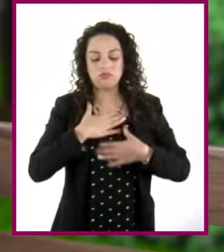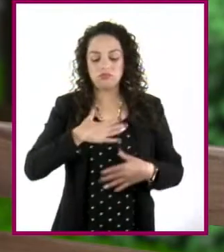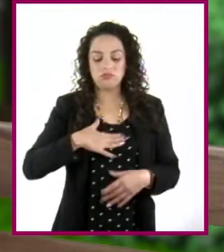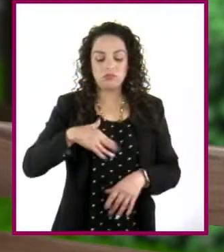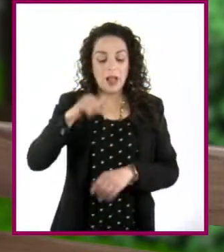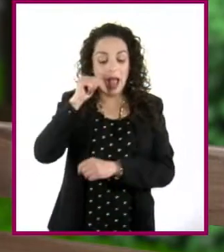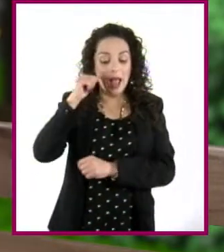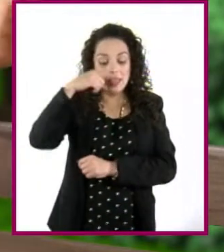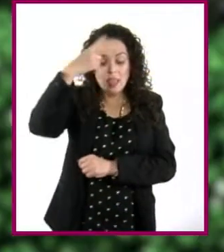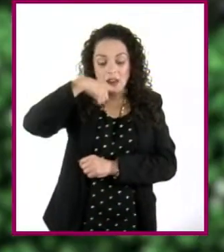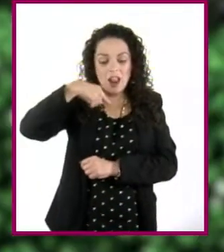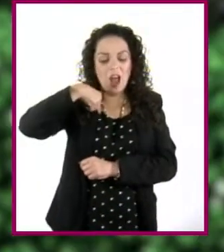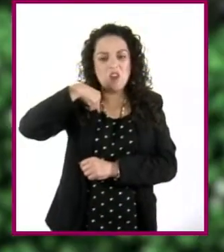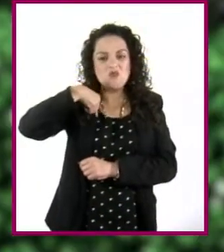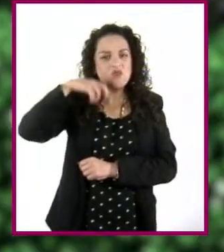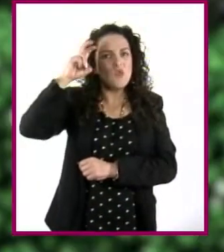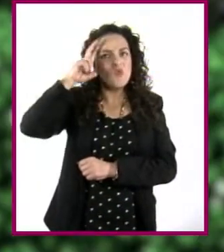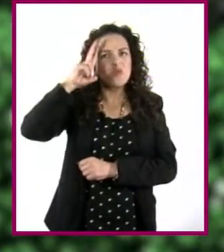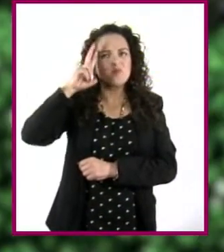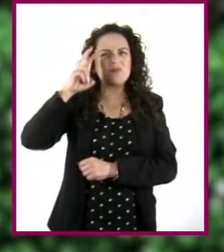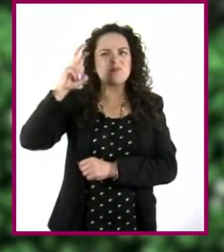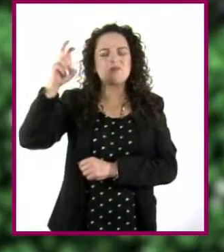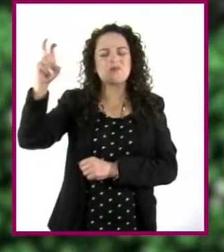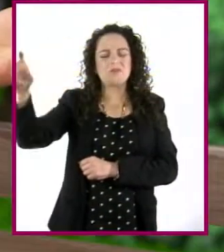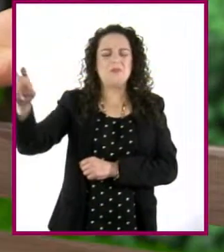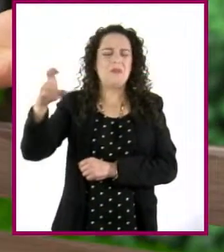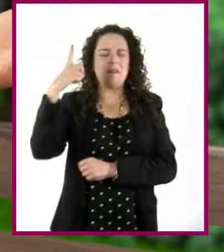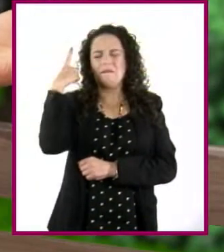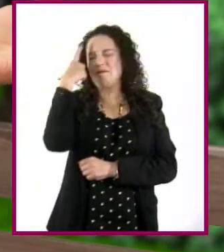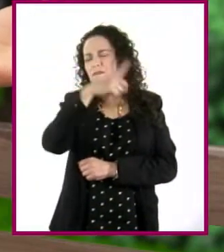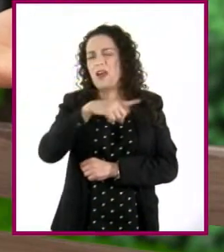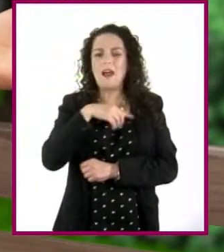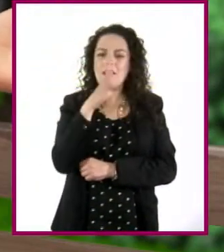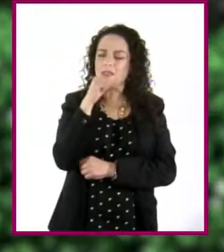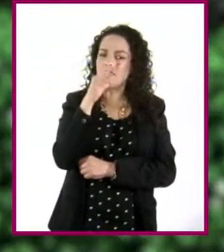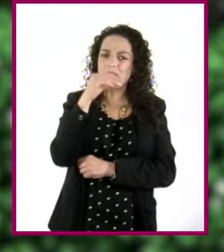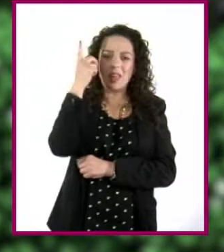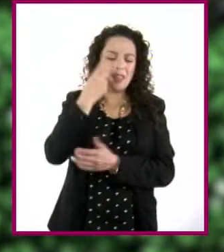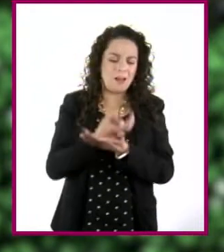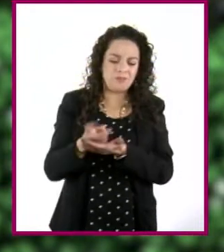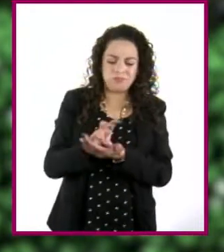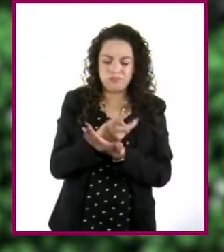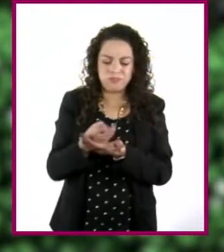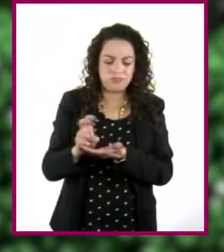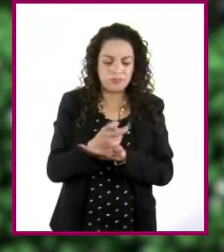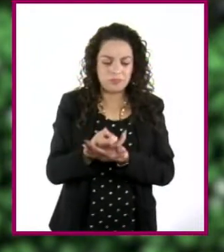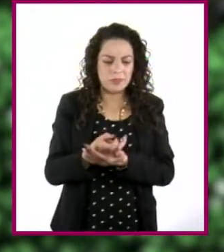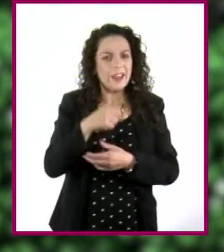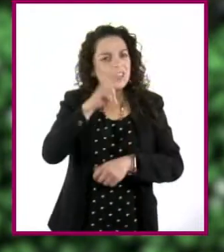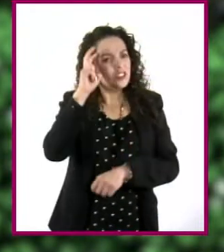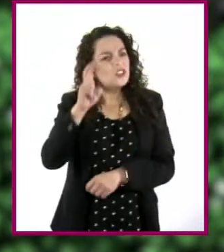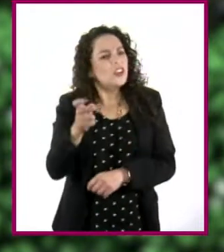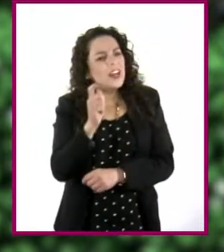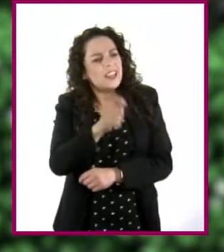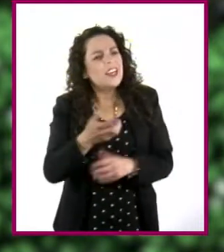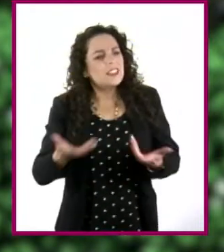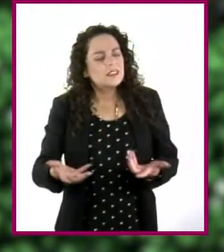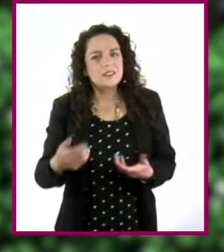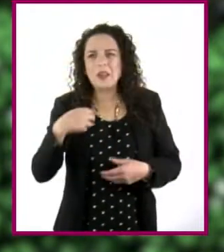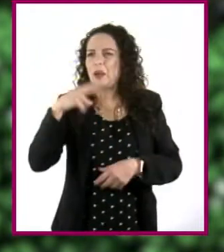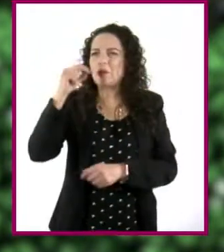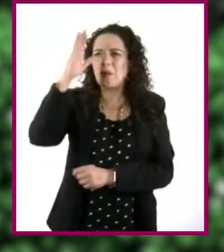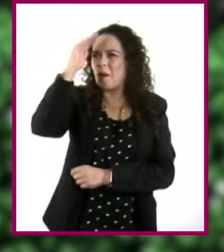que me despertó en la madrugada y luego ya no pude dormir. ¿Qué soñaste o qué? Ya ni me acuerdo bien, pero fue